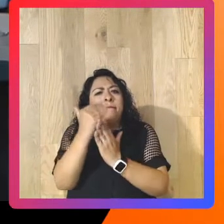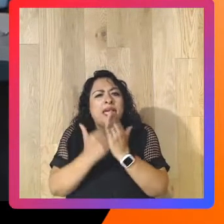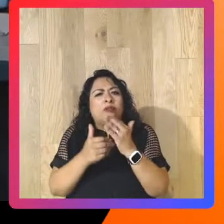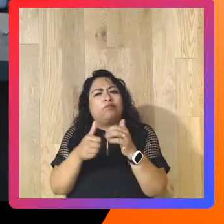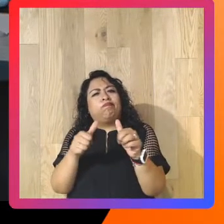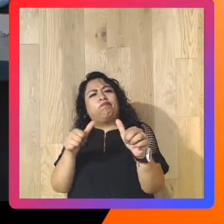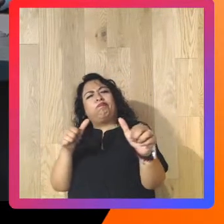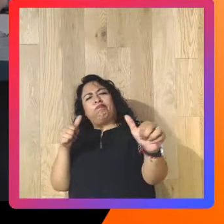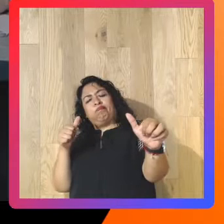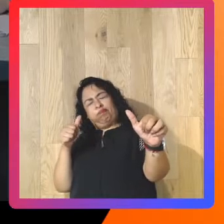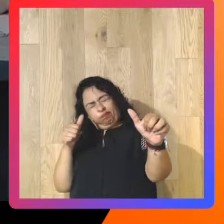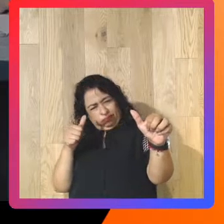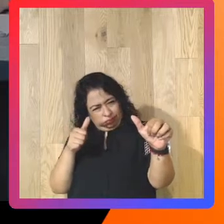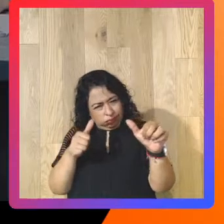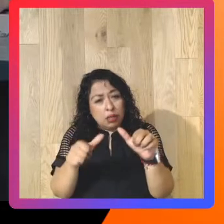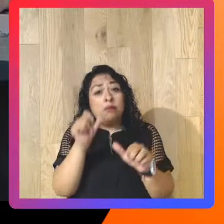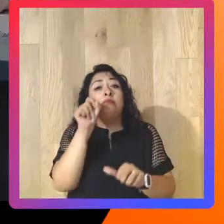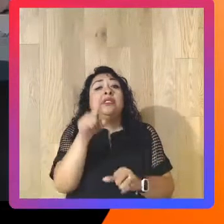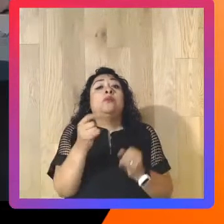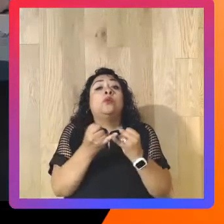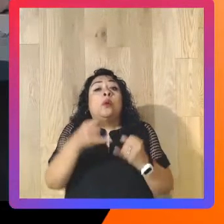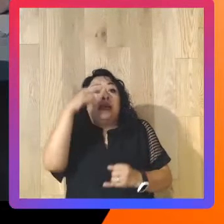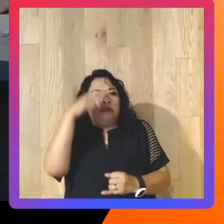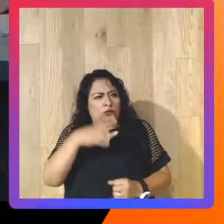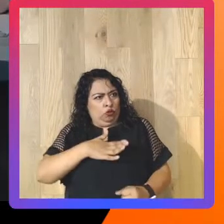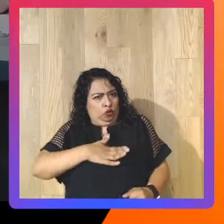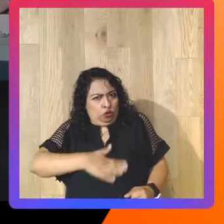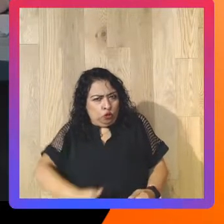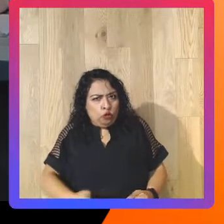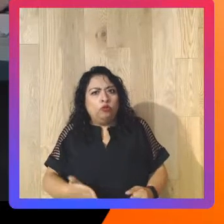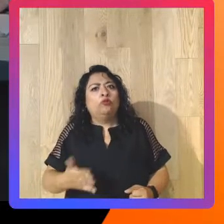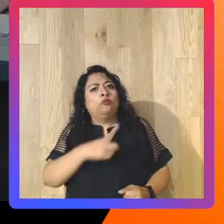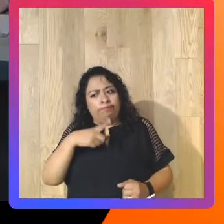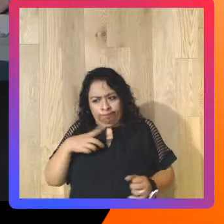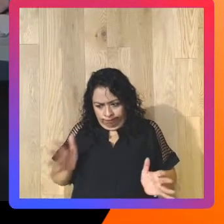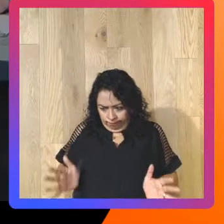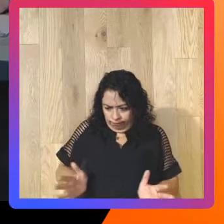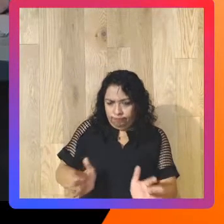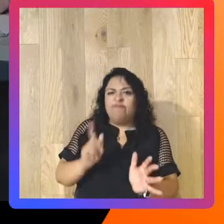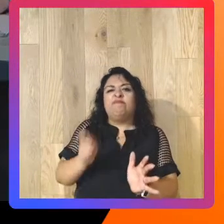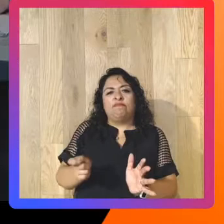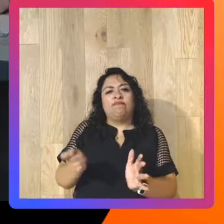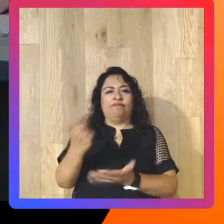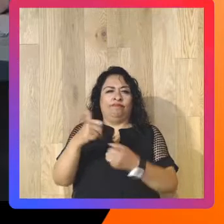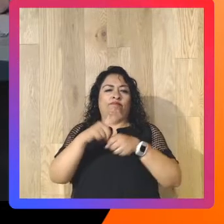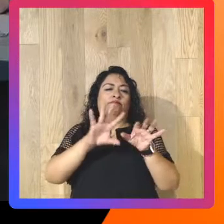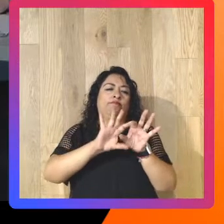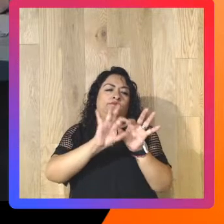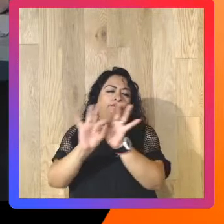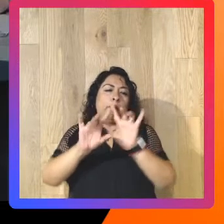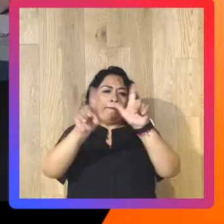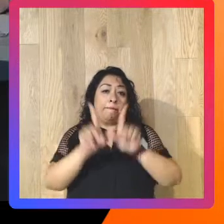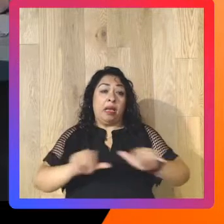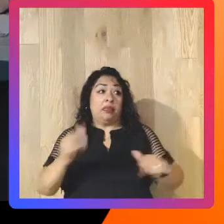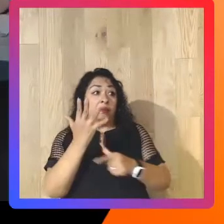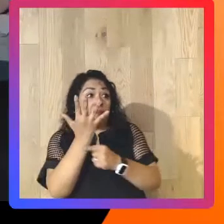brecha de desigualdad y en la construcción de un México justo, fomentando así la paz social. Y según